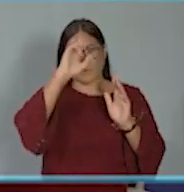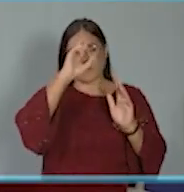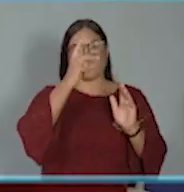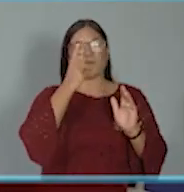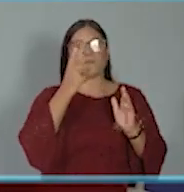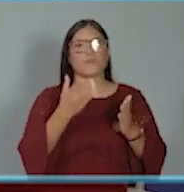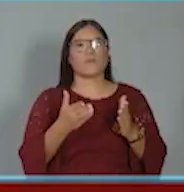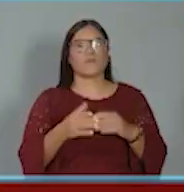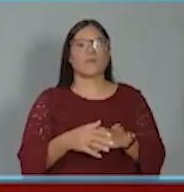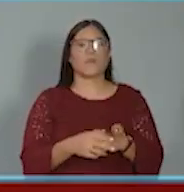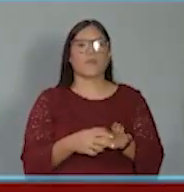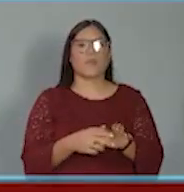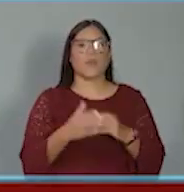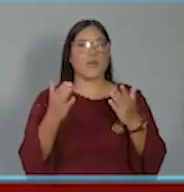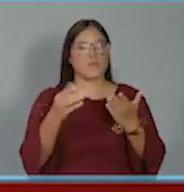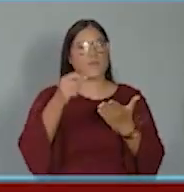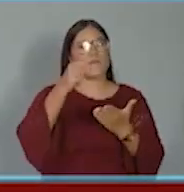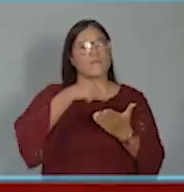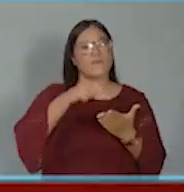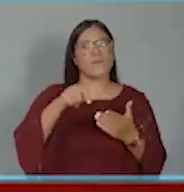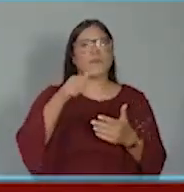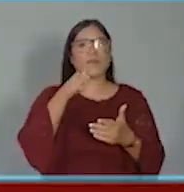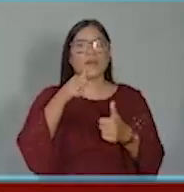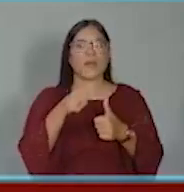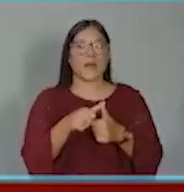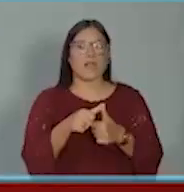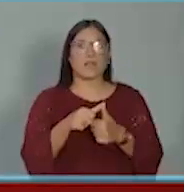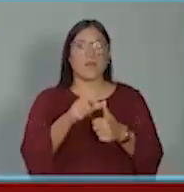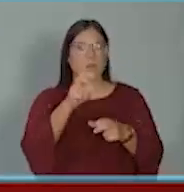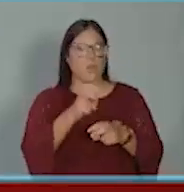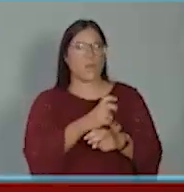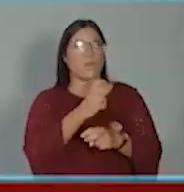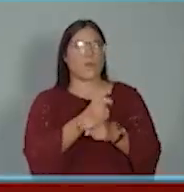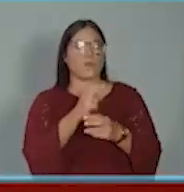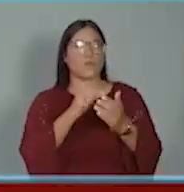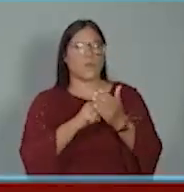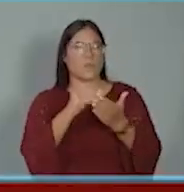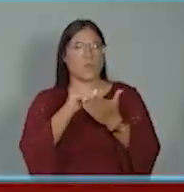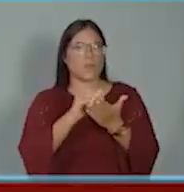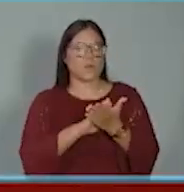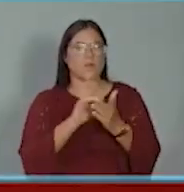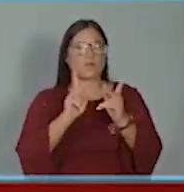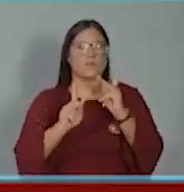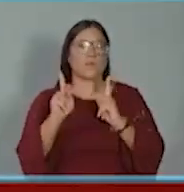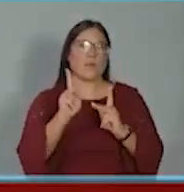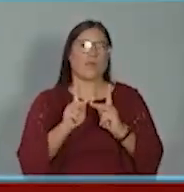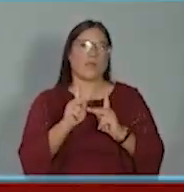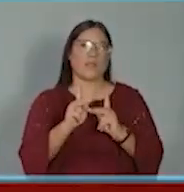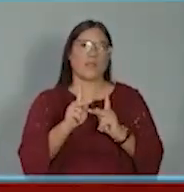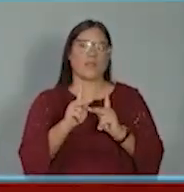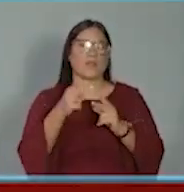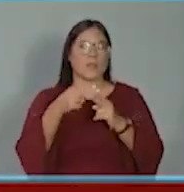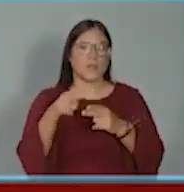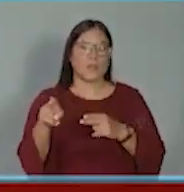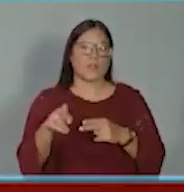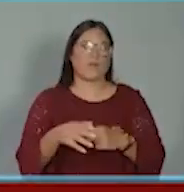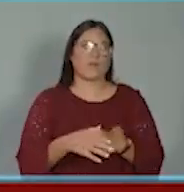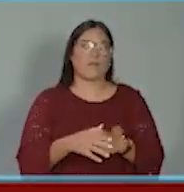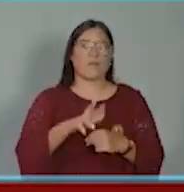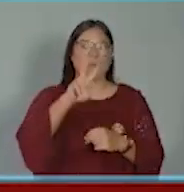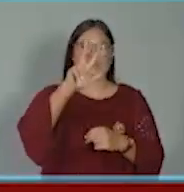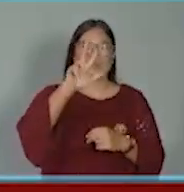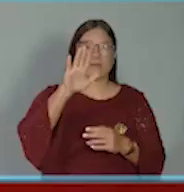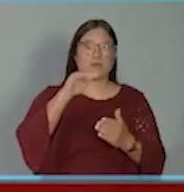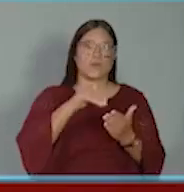era de que había que firmar cartas compromiso para que es como el contrato que tú haces con la gente de carácter temporal eran